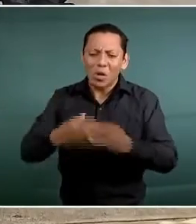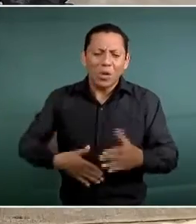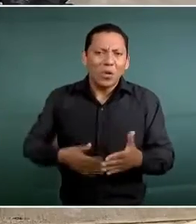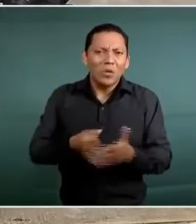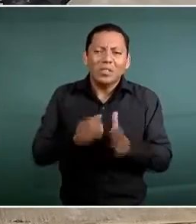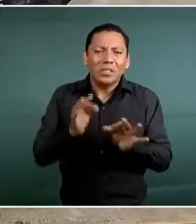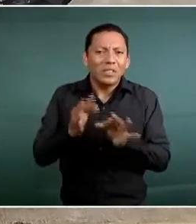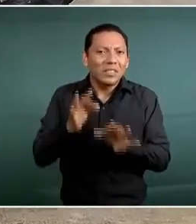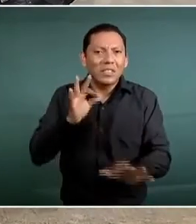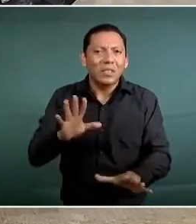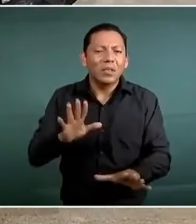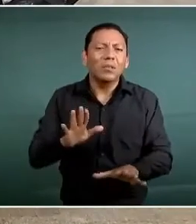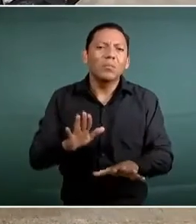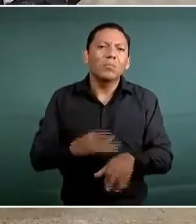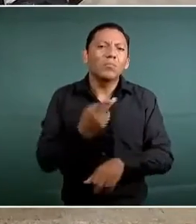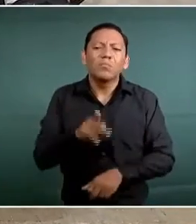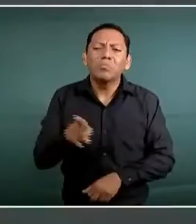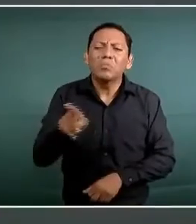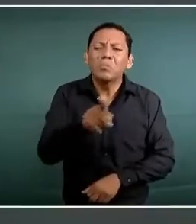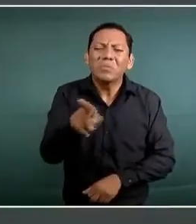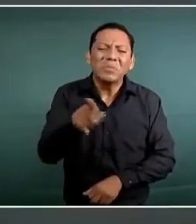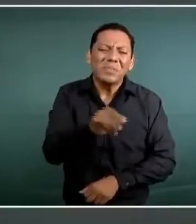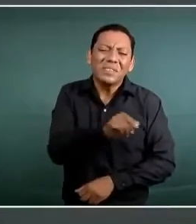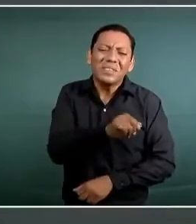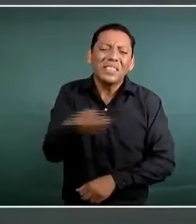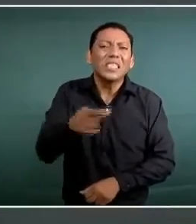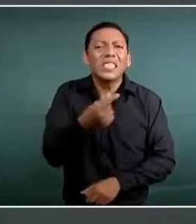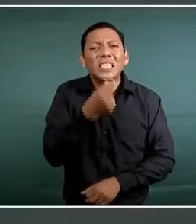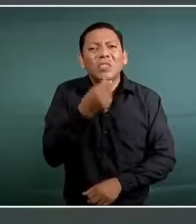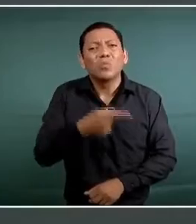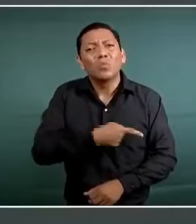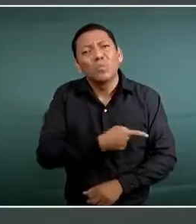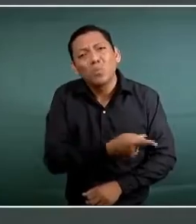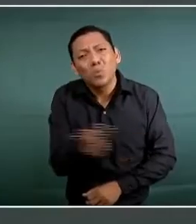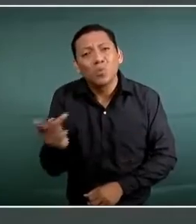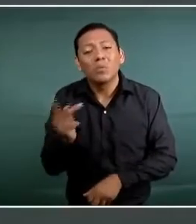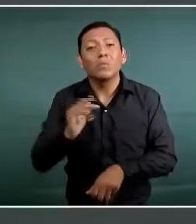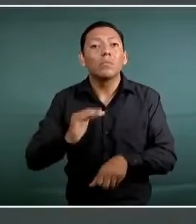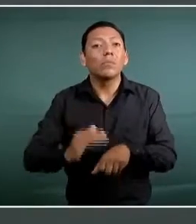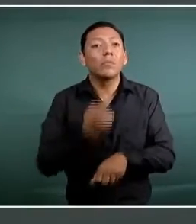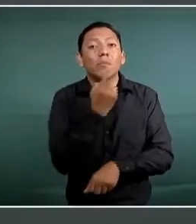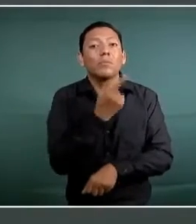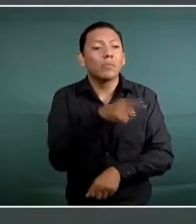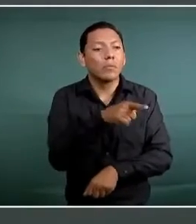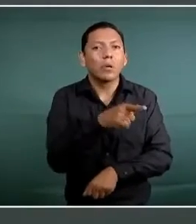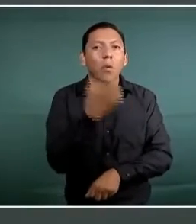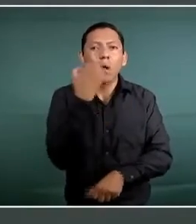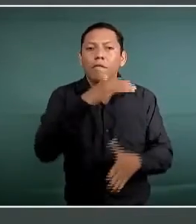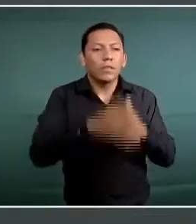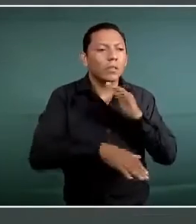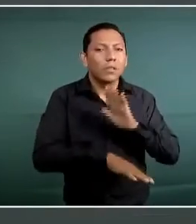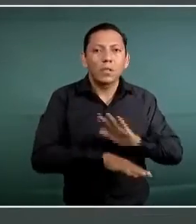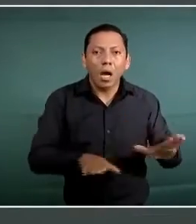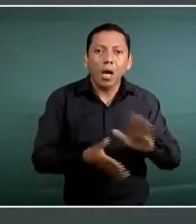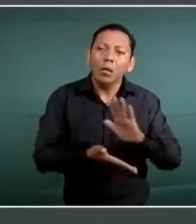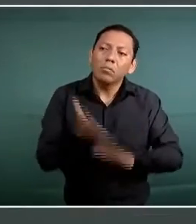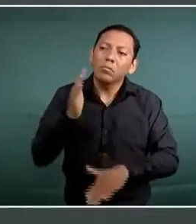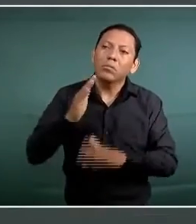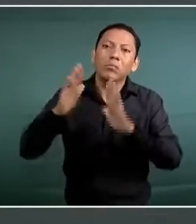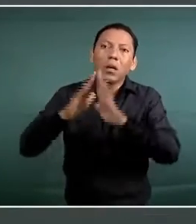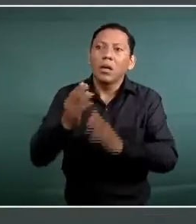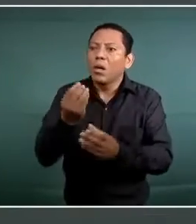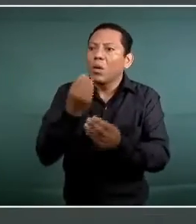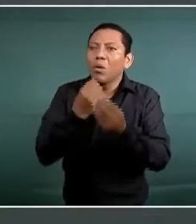pobres, en las comunidades más pobres de Chiapas, porque luego pueden regresar a su casa y ya no comen.